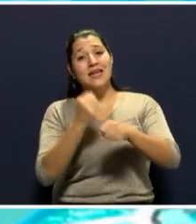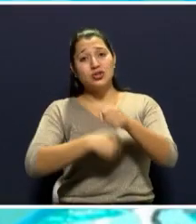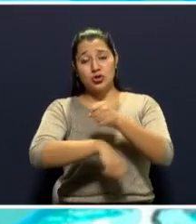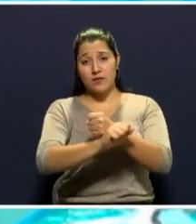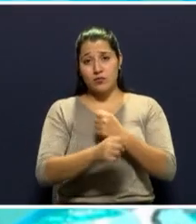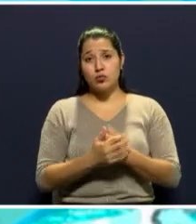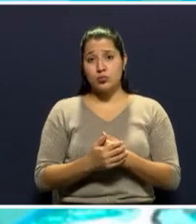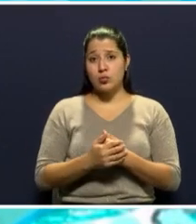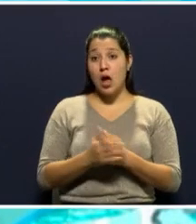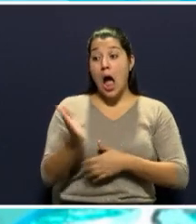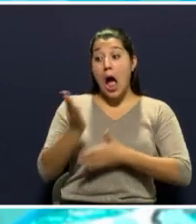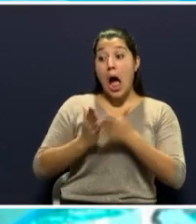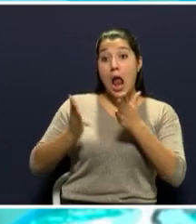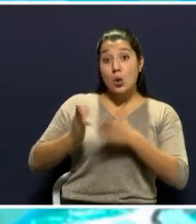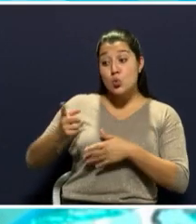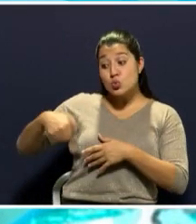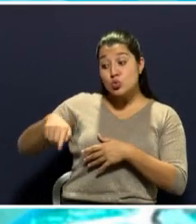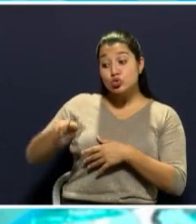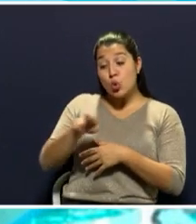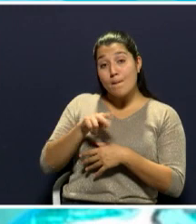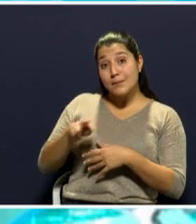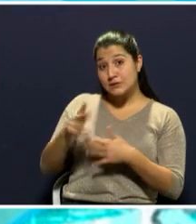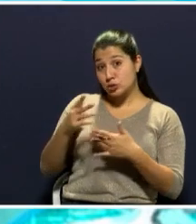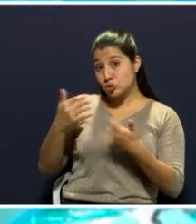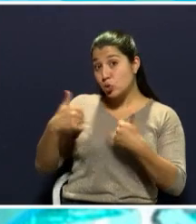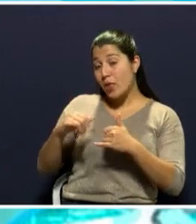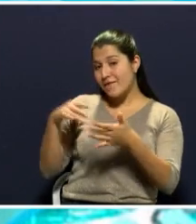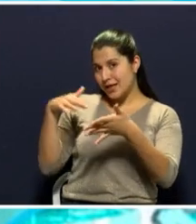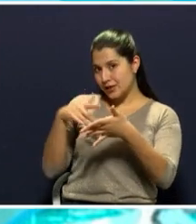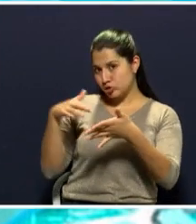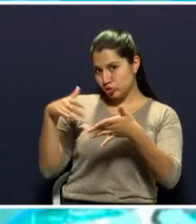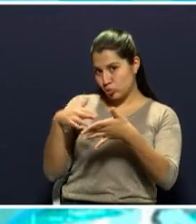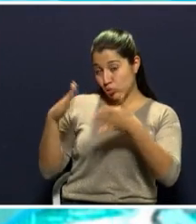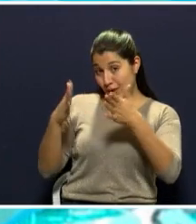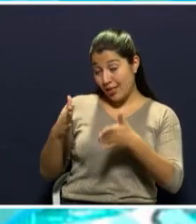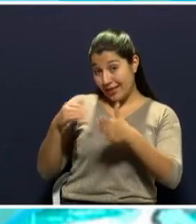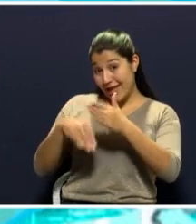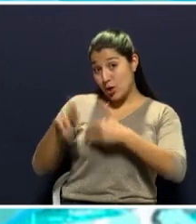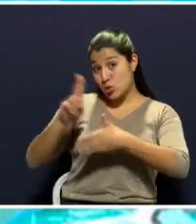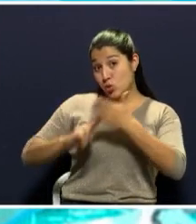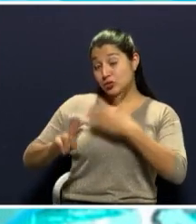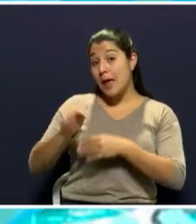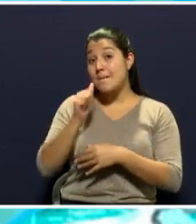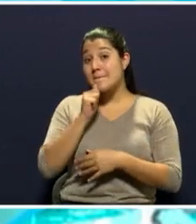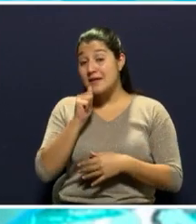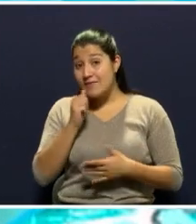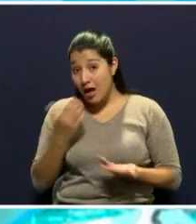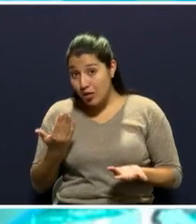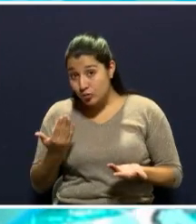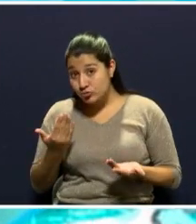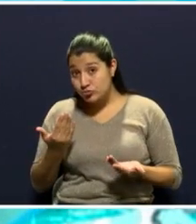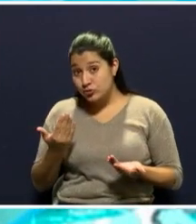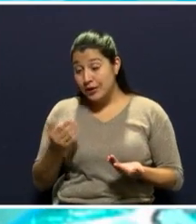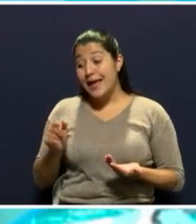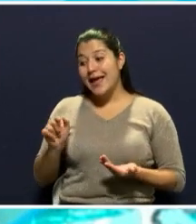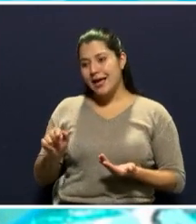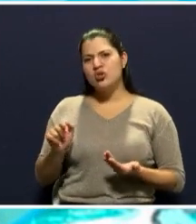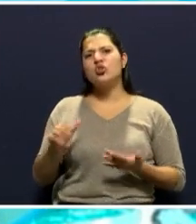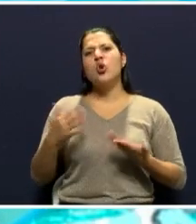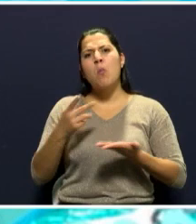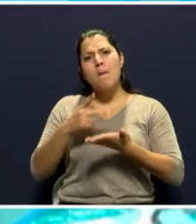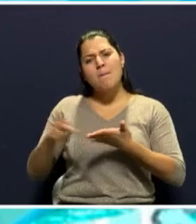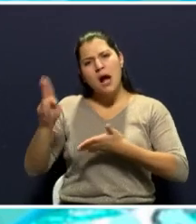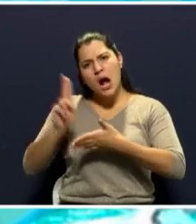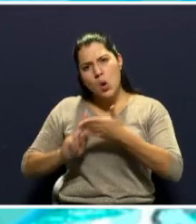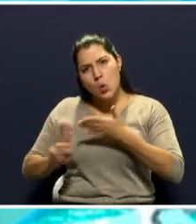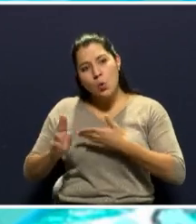hay estudiantes, por ejemplo, de universidades privadas que arbitran y los ingresos arbitrales los